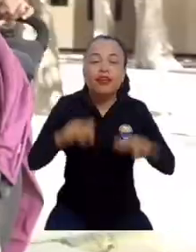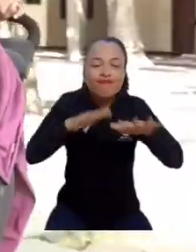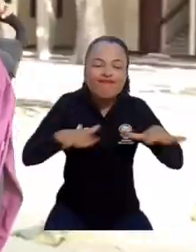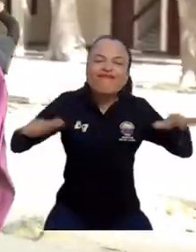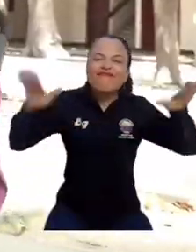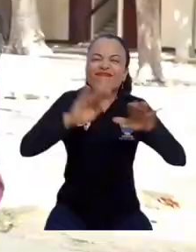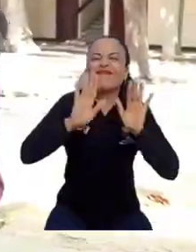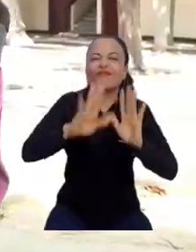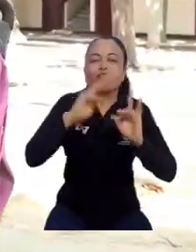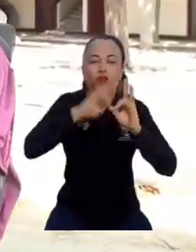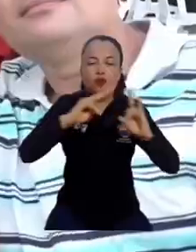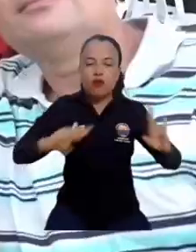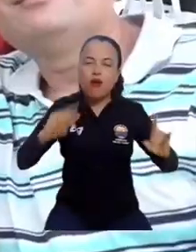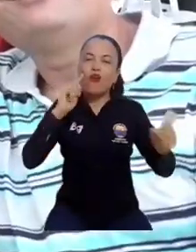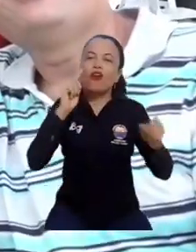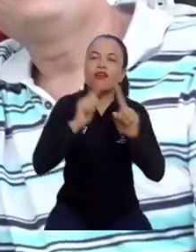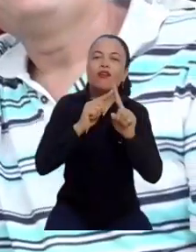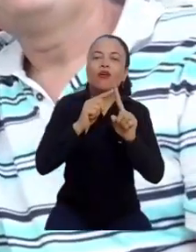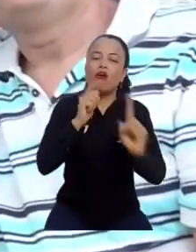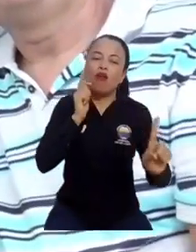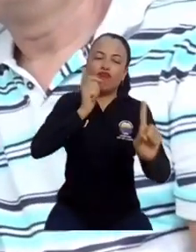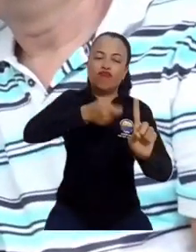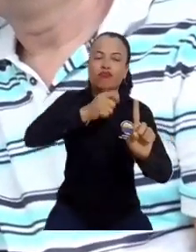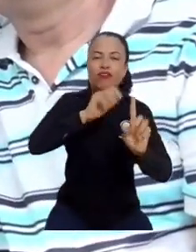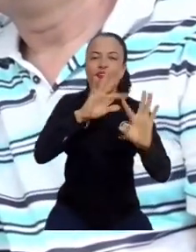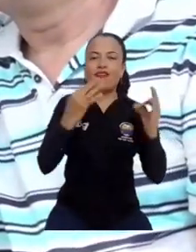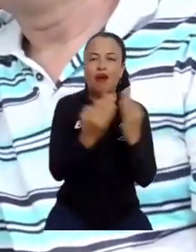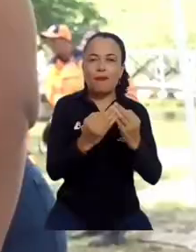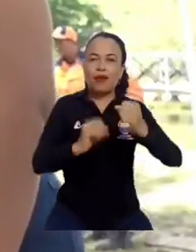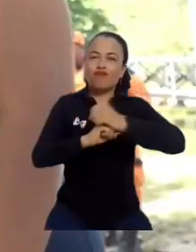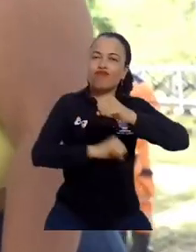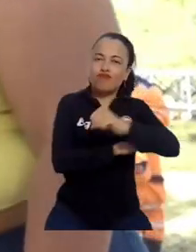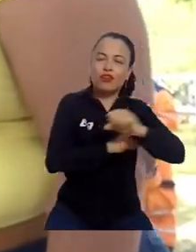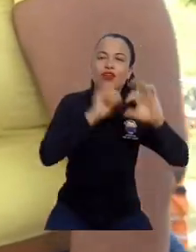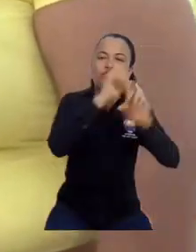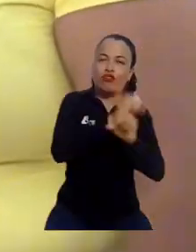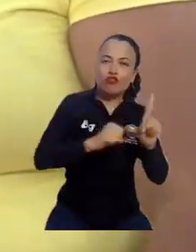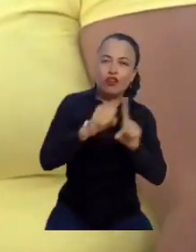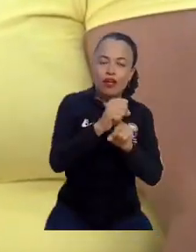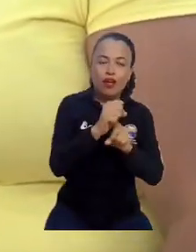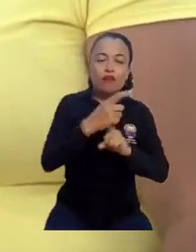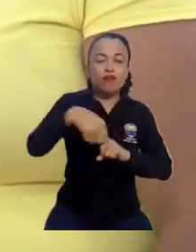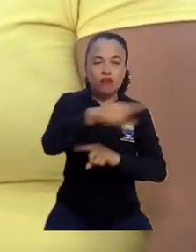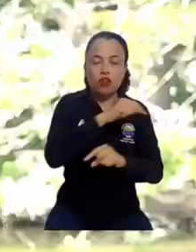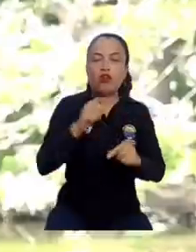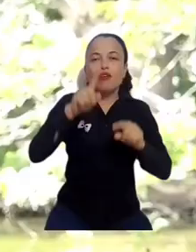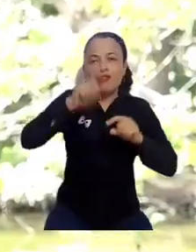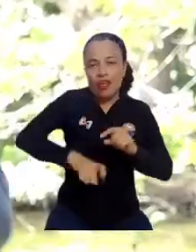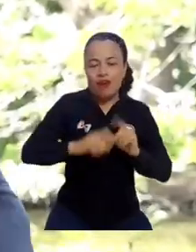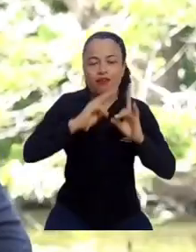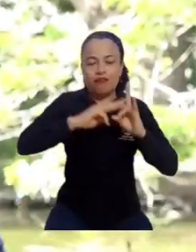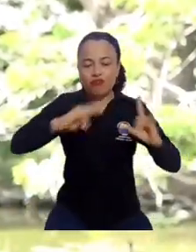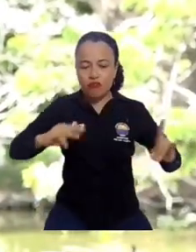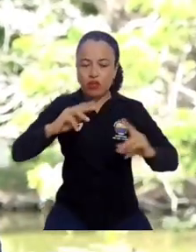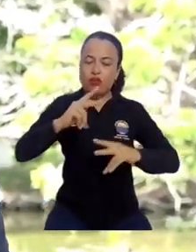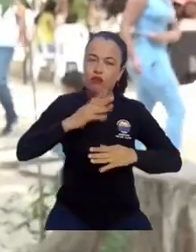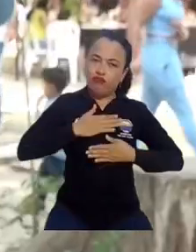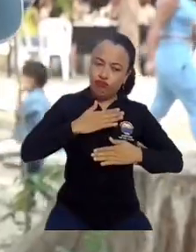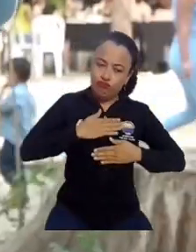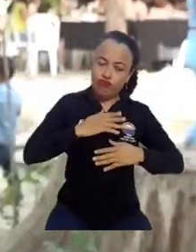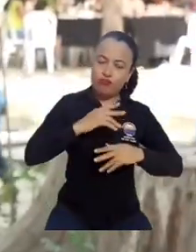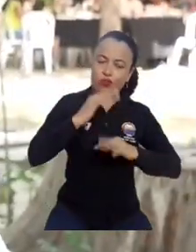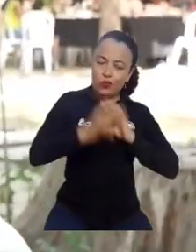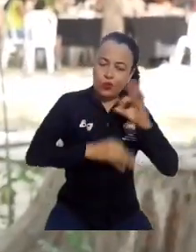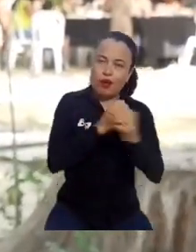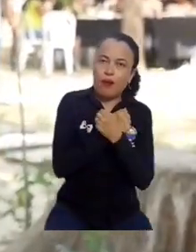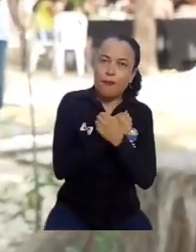espacios, UniMagdalena busca ponderar el rol de la familia como base de la sociedad, promoviendo el sentido de pertenencia en sus miembros con la institución.